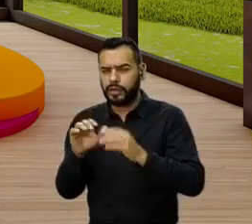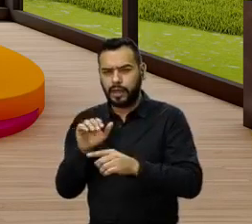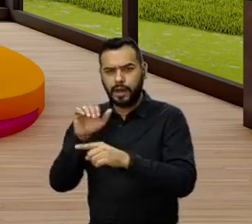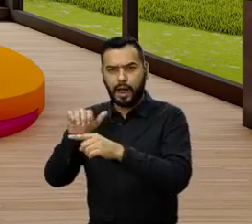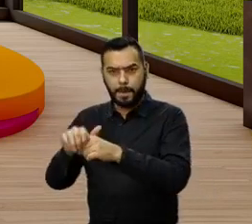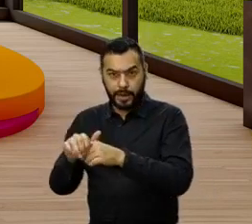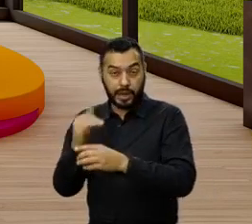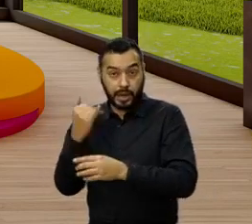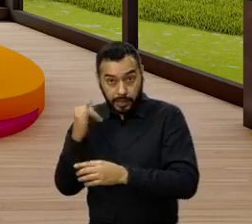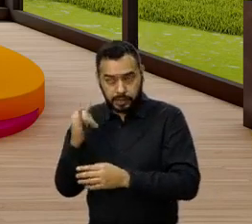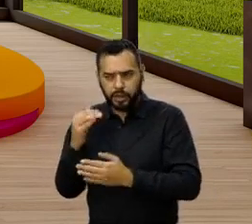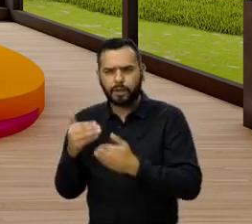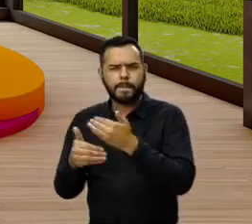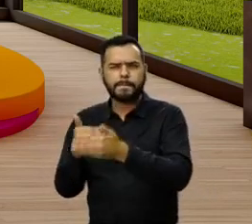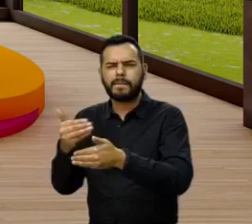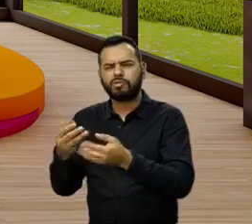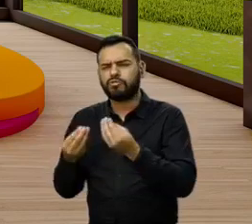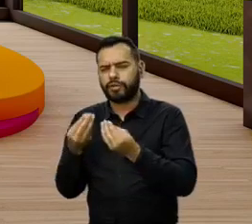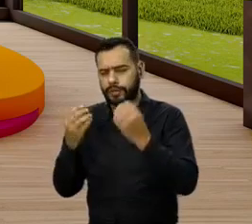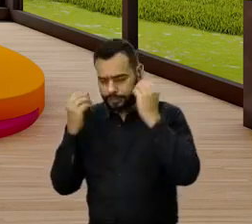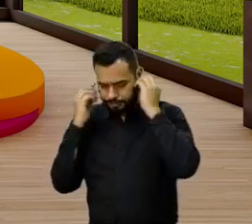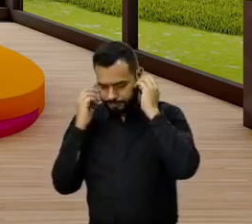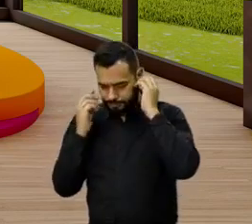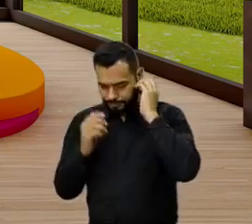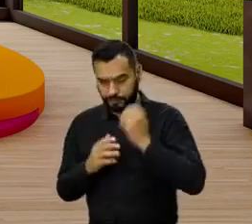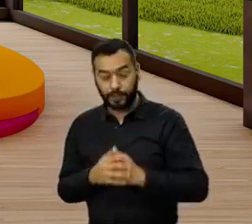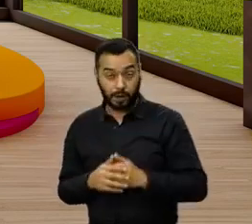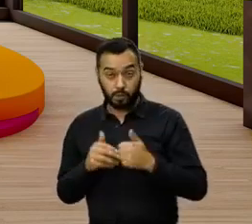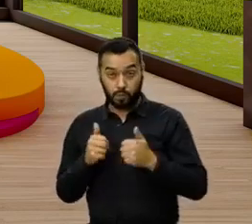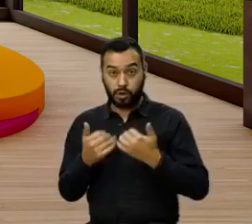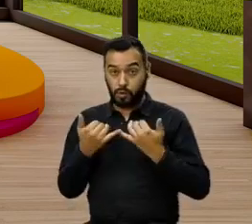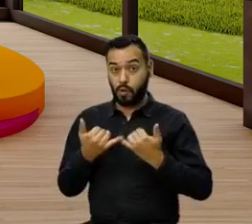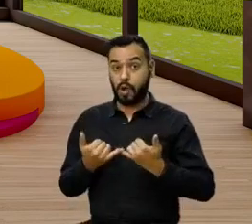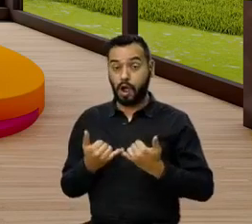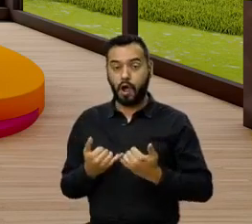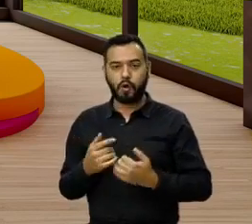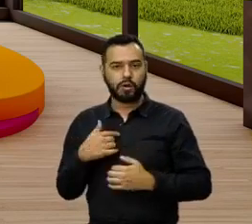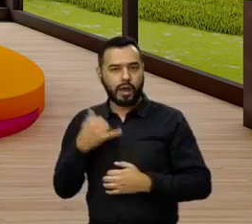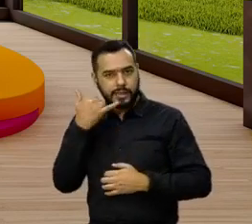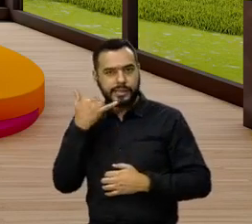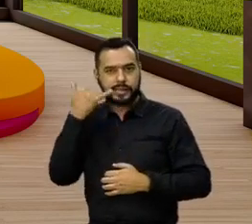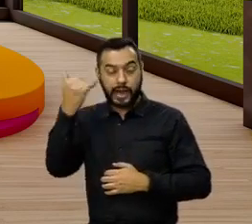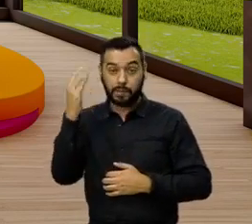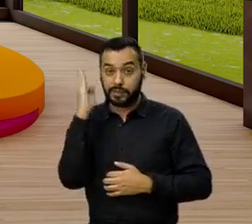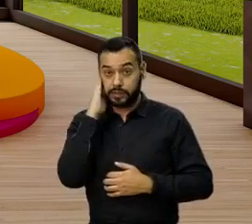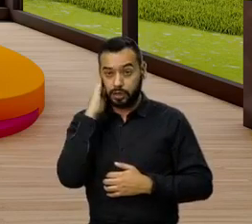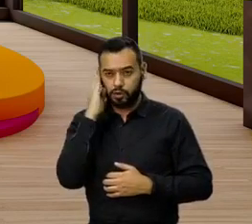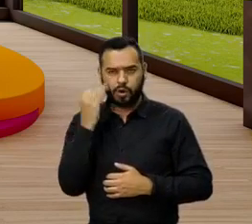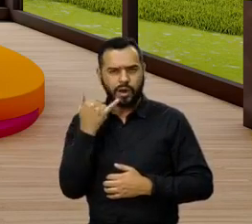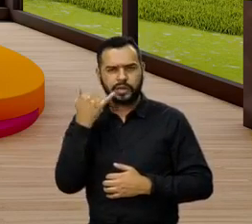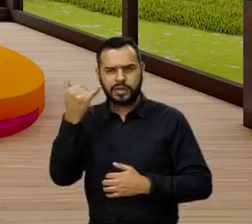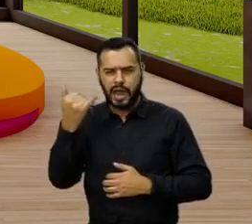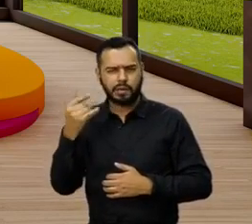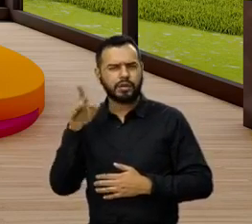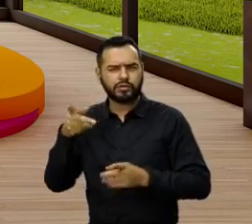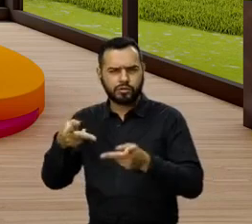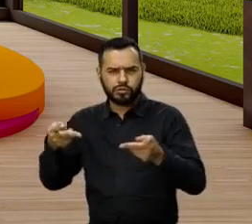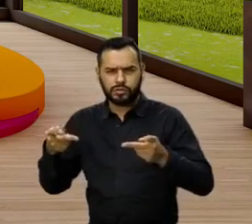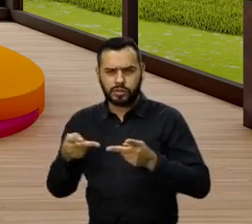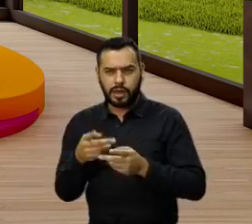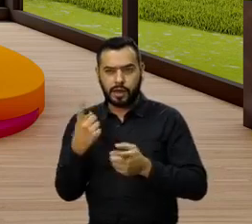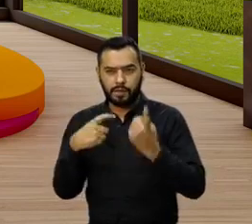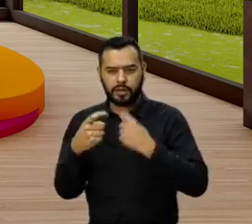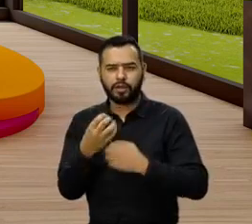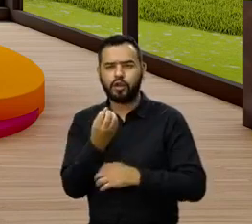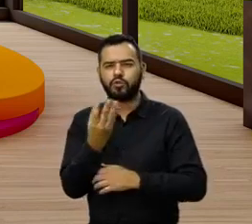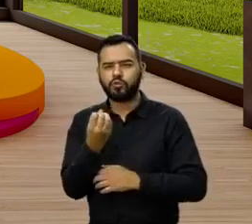separar ya y cuál sería ese paso a seguir bueno en este momento es que ustedes tomen su teléfono celular y nos llamen a la sala de ventas el número